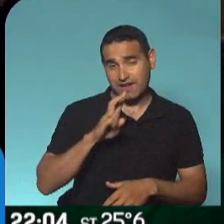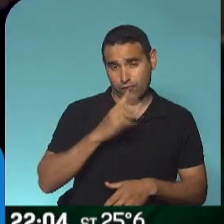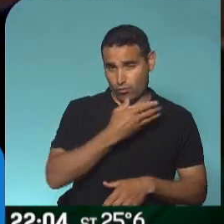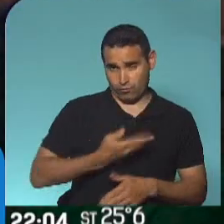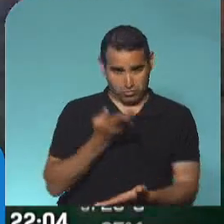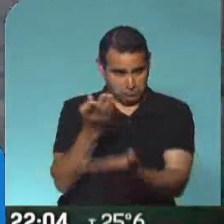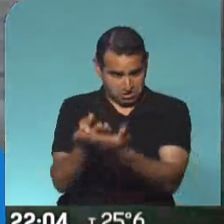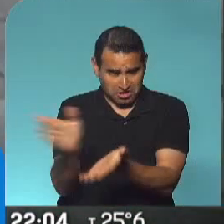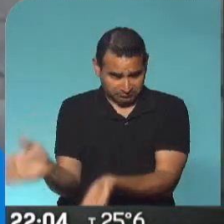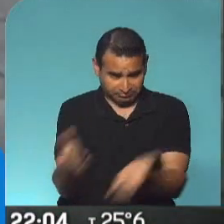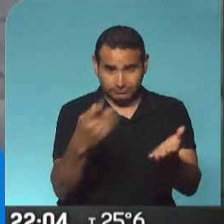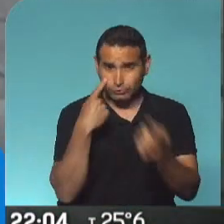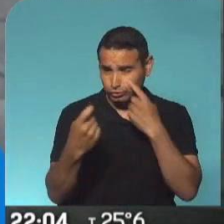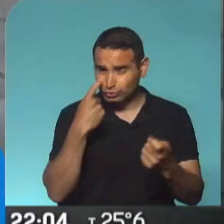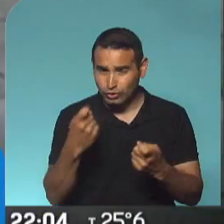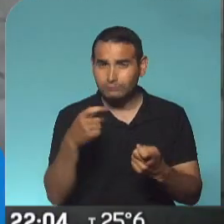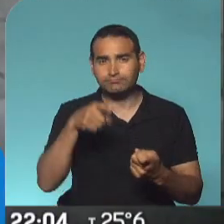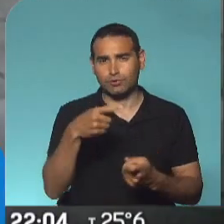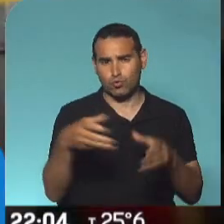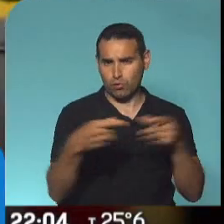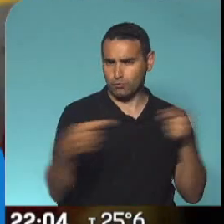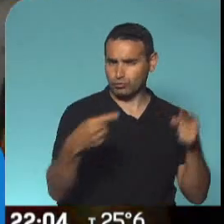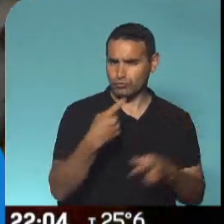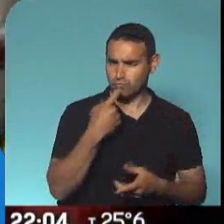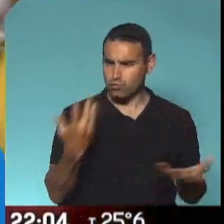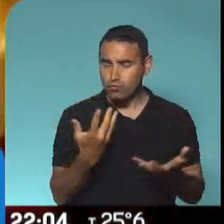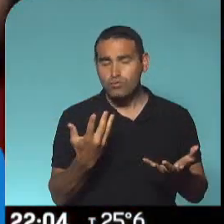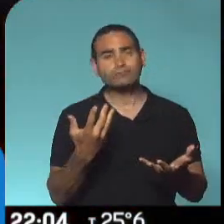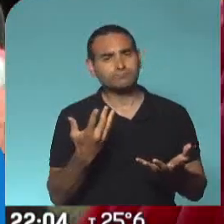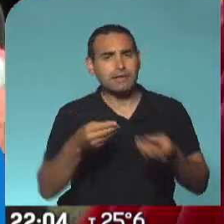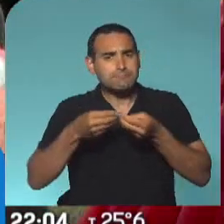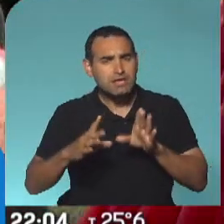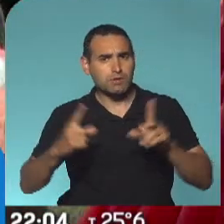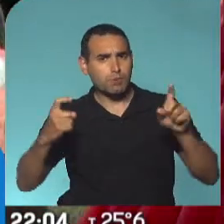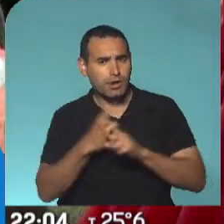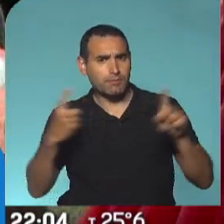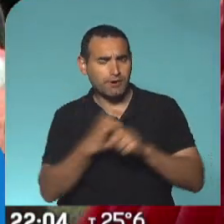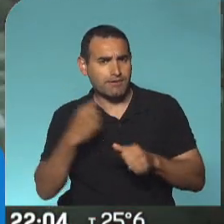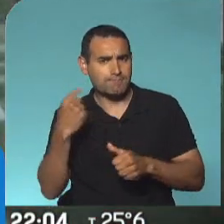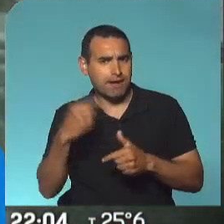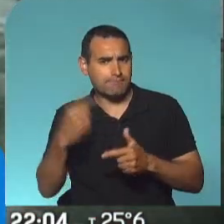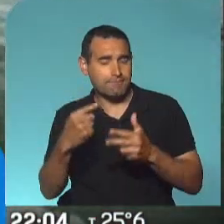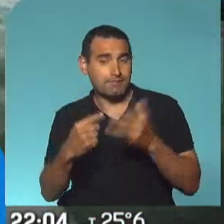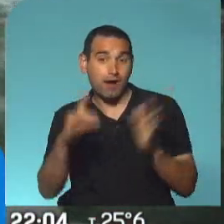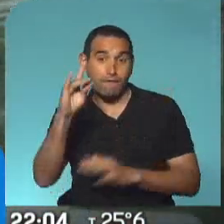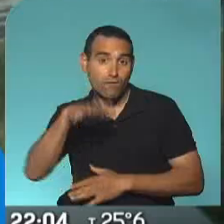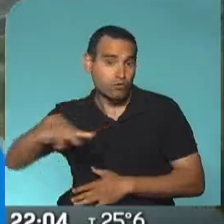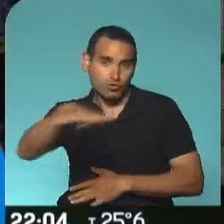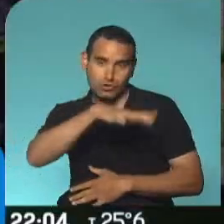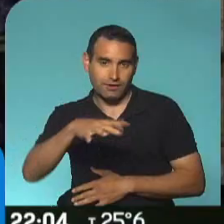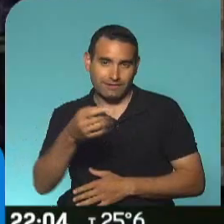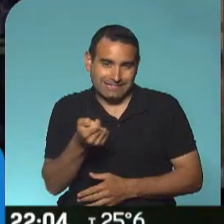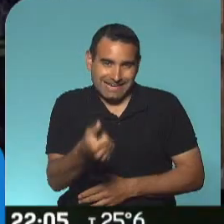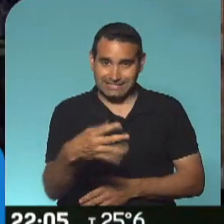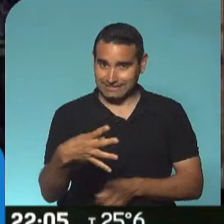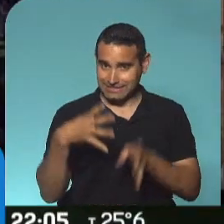elecciones presidenciales, cuestionadas por la oposición, comenzó una sucesión de acontecimientos que dejó al país andino al borde de la guerra